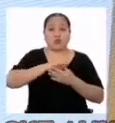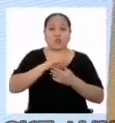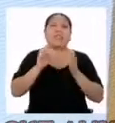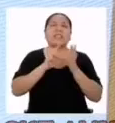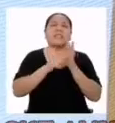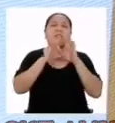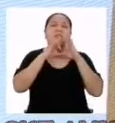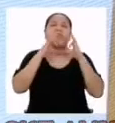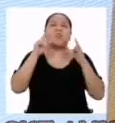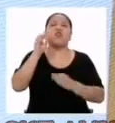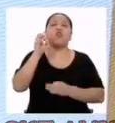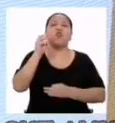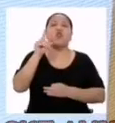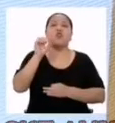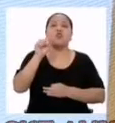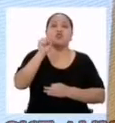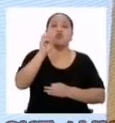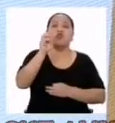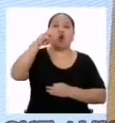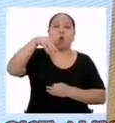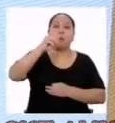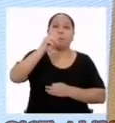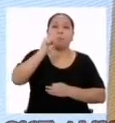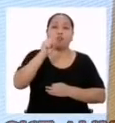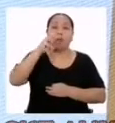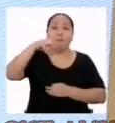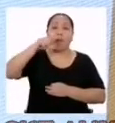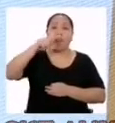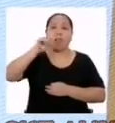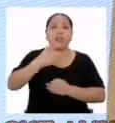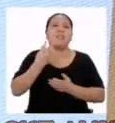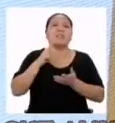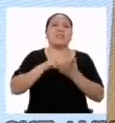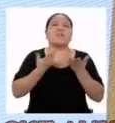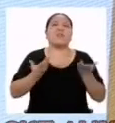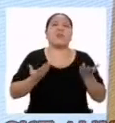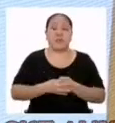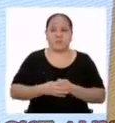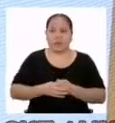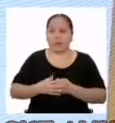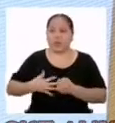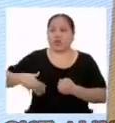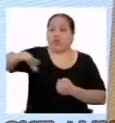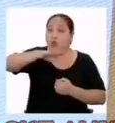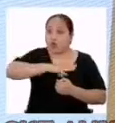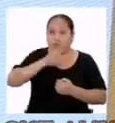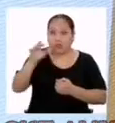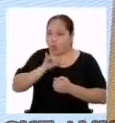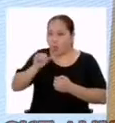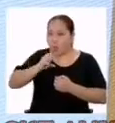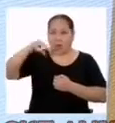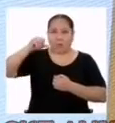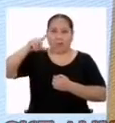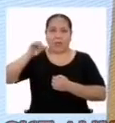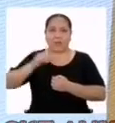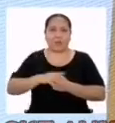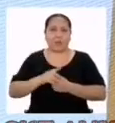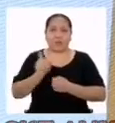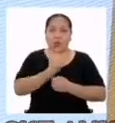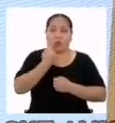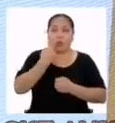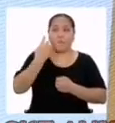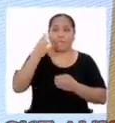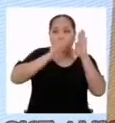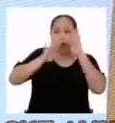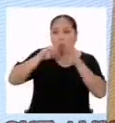mensaje de unión y hacer visible un problema que nos debe preocupar a todas y todos, no solamente a la gente de